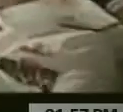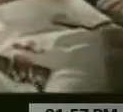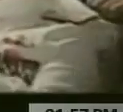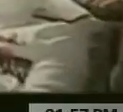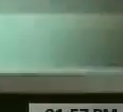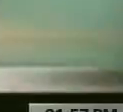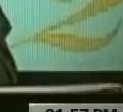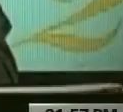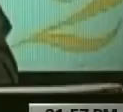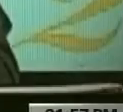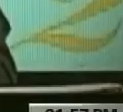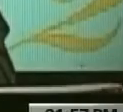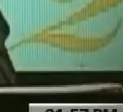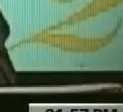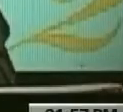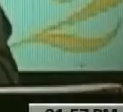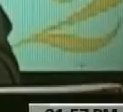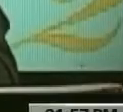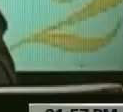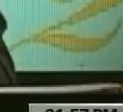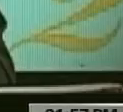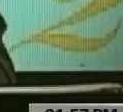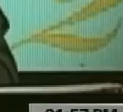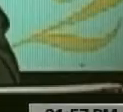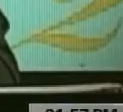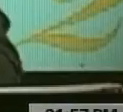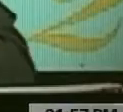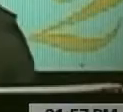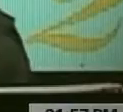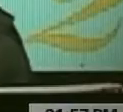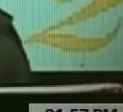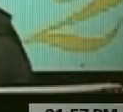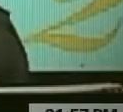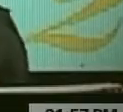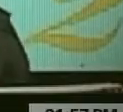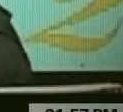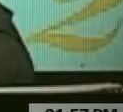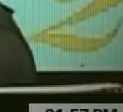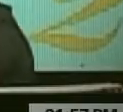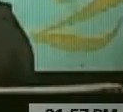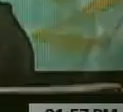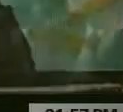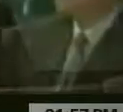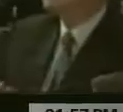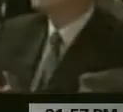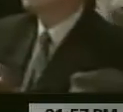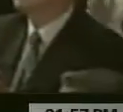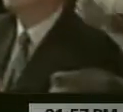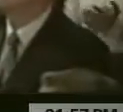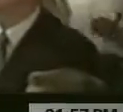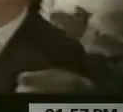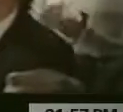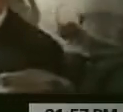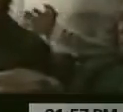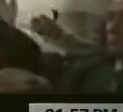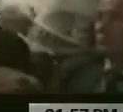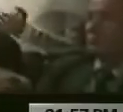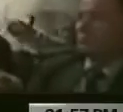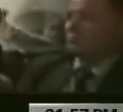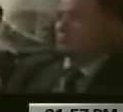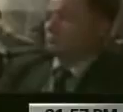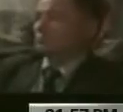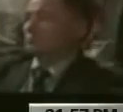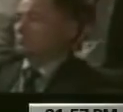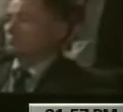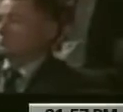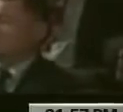desarrollo integral. El arco minero va y viene a ayudar el desarrollo del país. Y tengo toda la